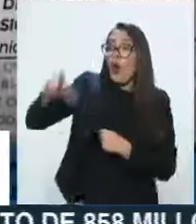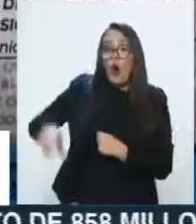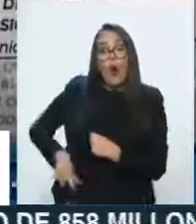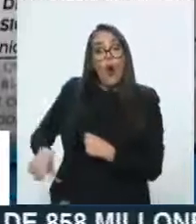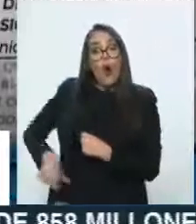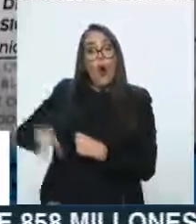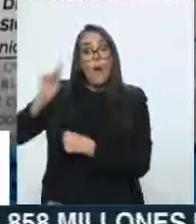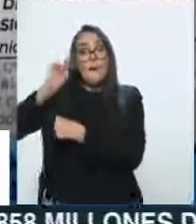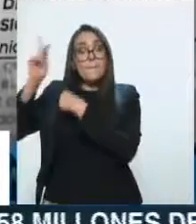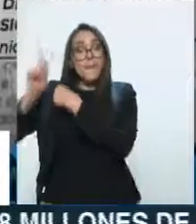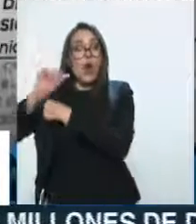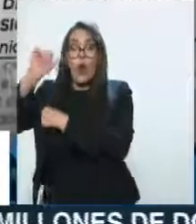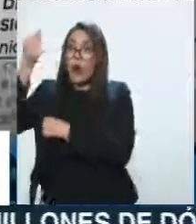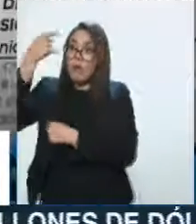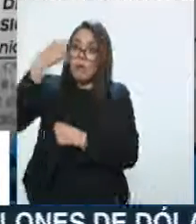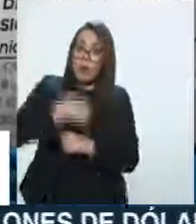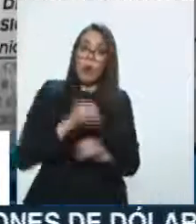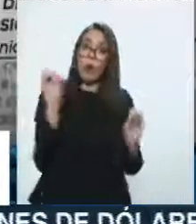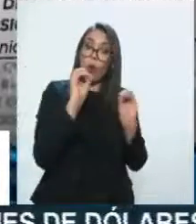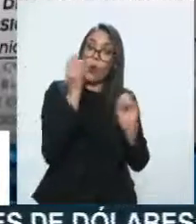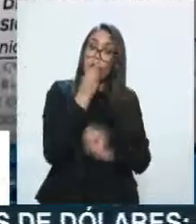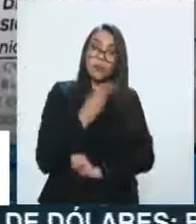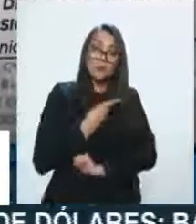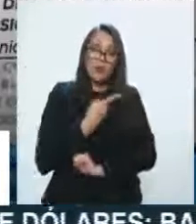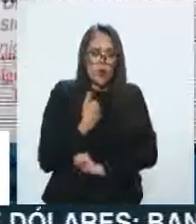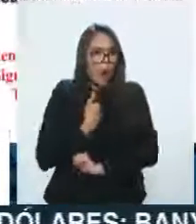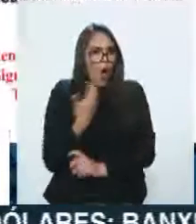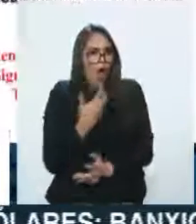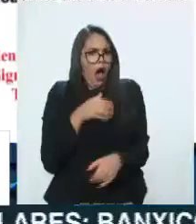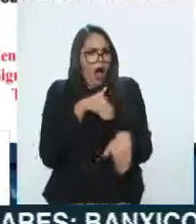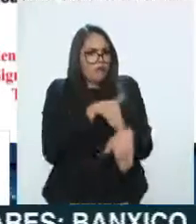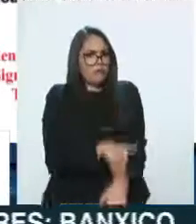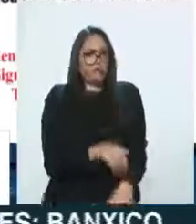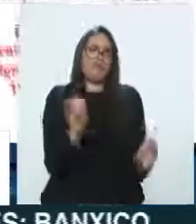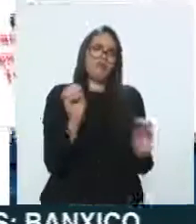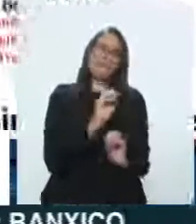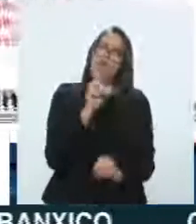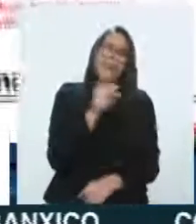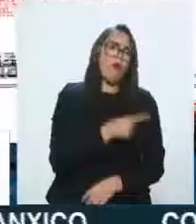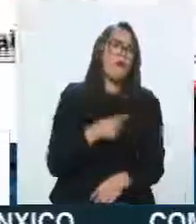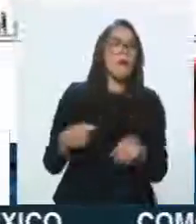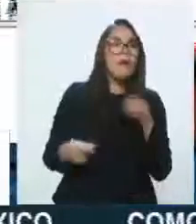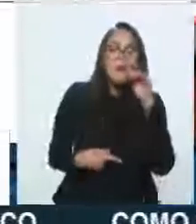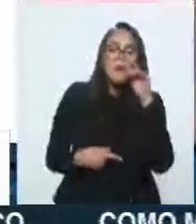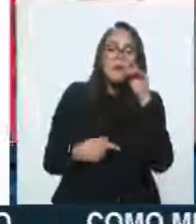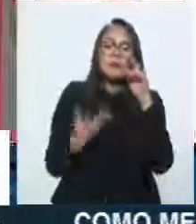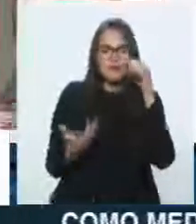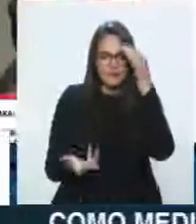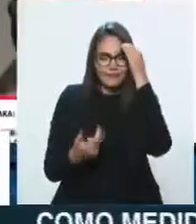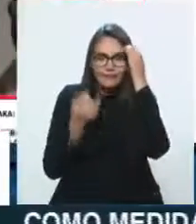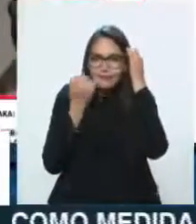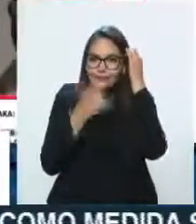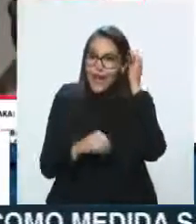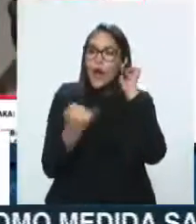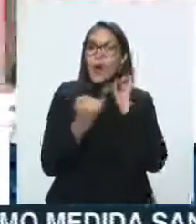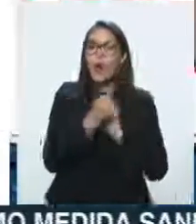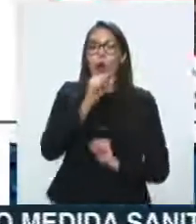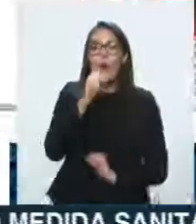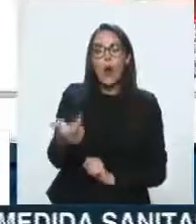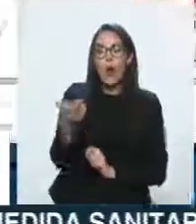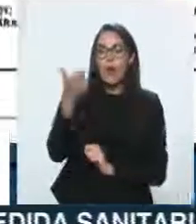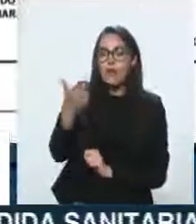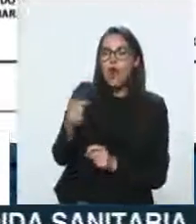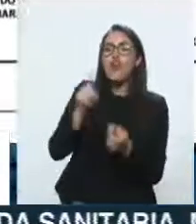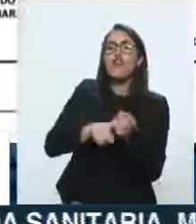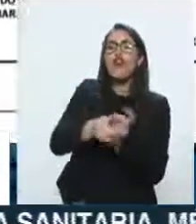y contra la facturación falsa y contra todo lo que tiene que ver con dinero que no se puede comprobar que